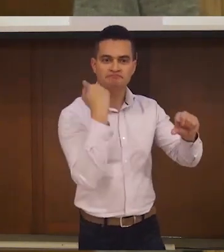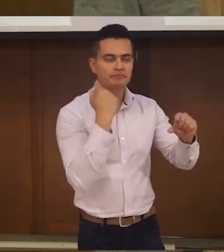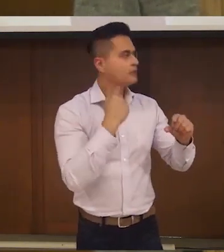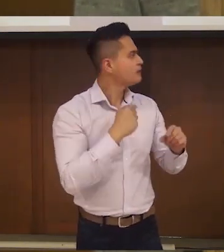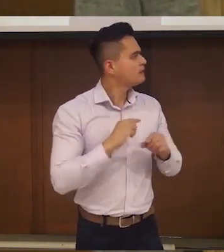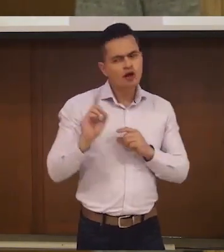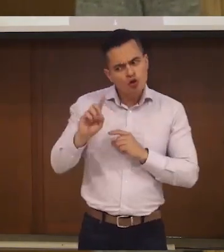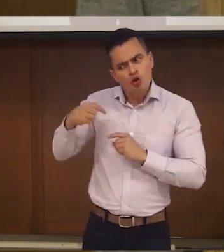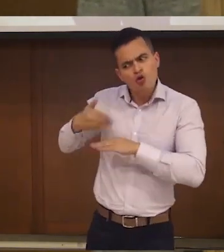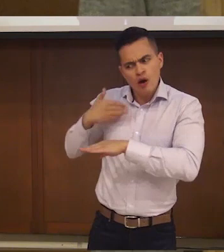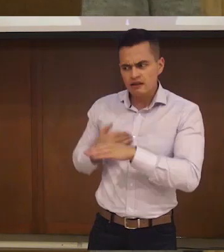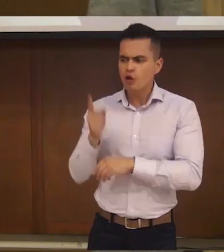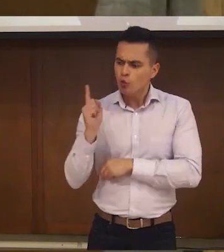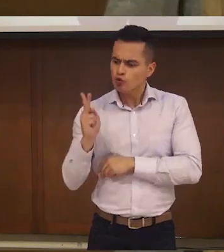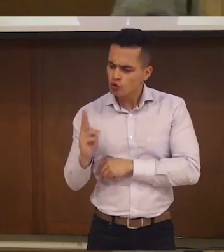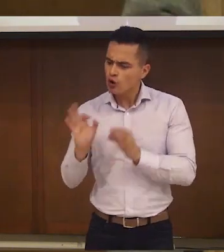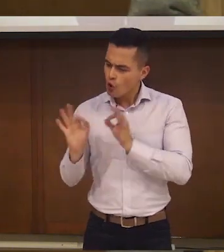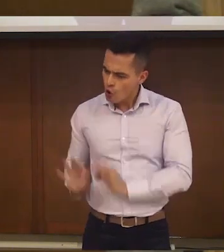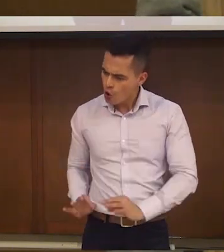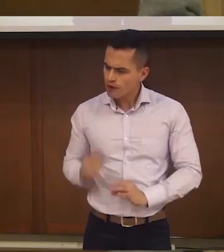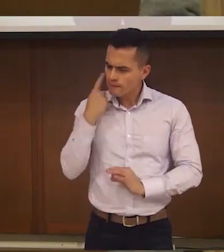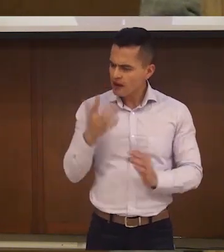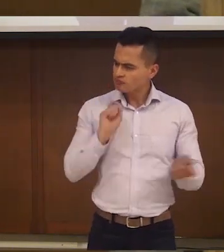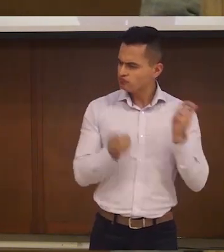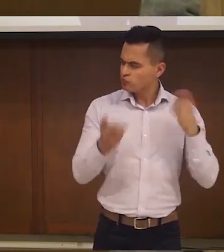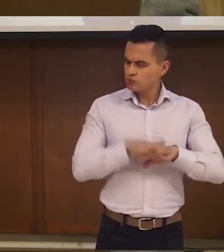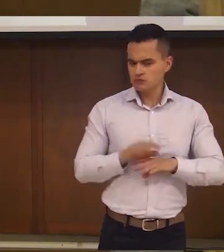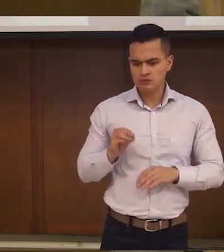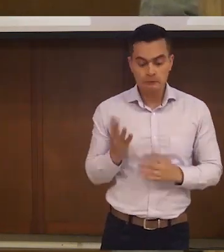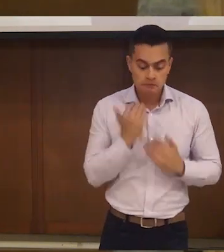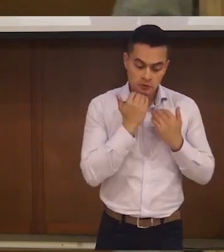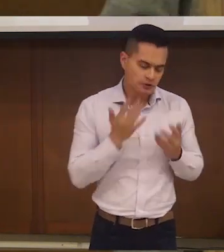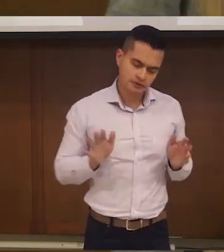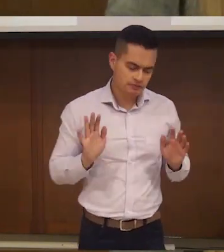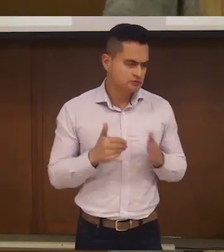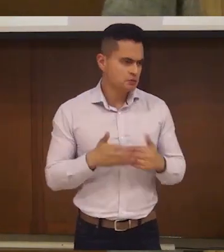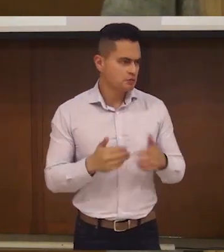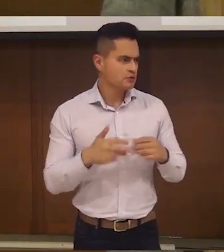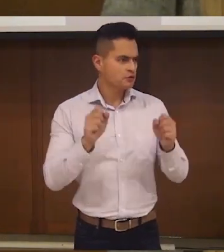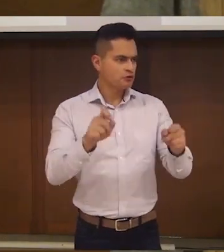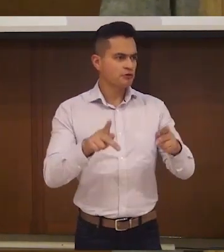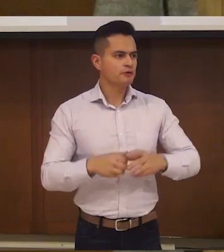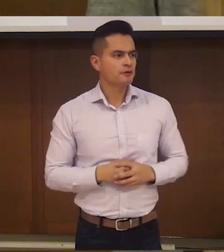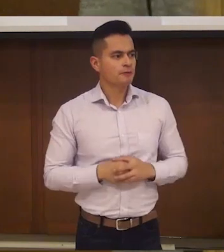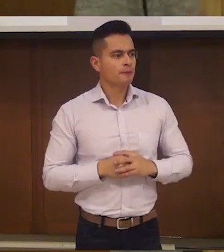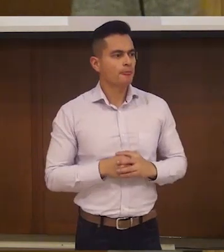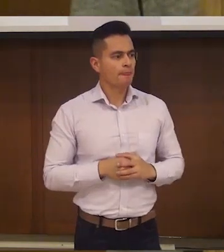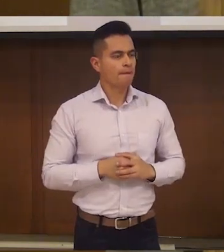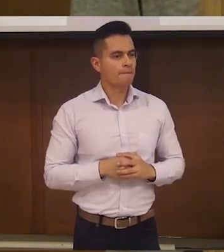documentación de la... No, porque yo los tenía numerados, ¿ves? Pero se ha cambiado. No, es que... No importa.